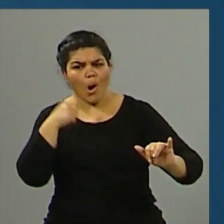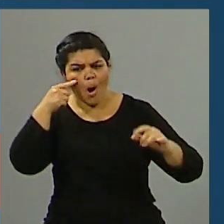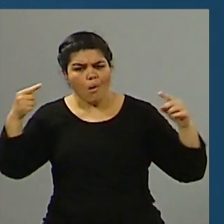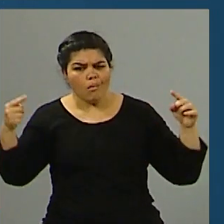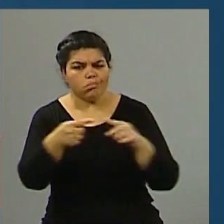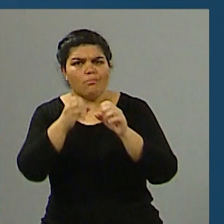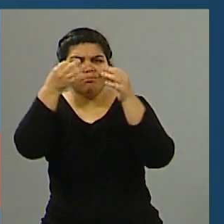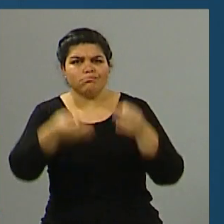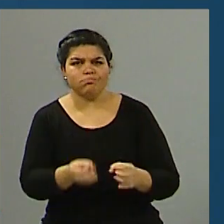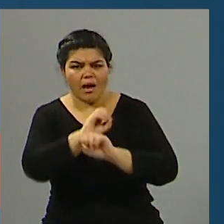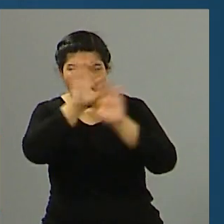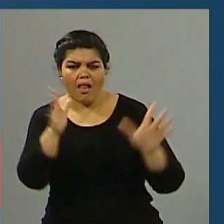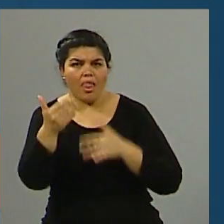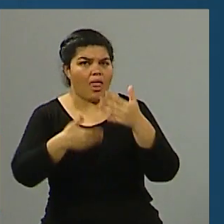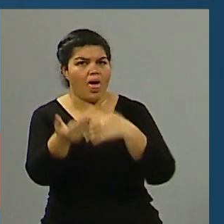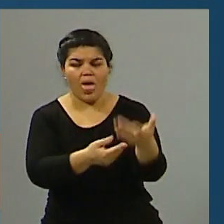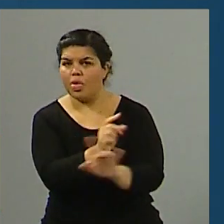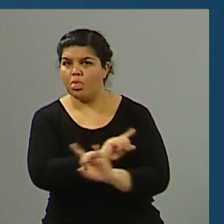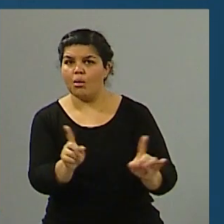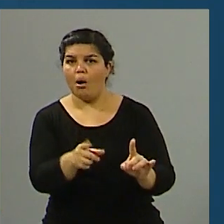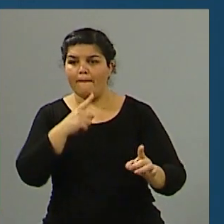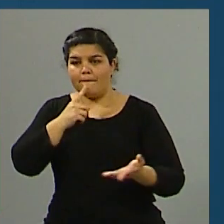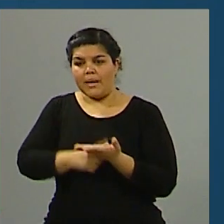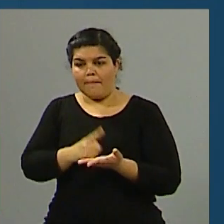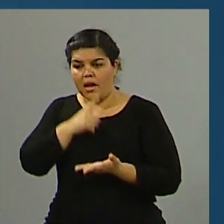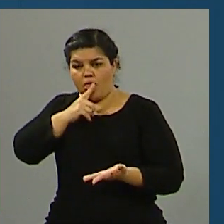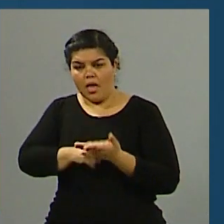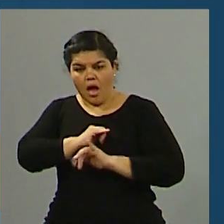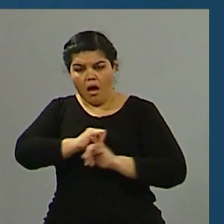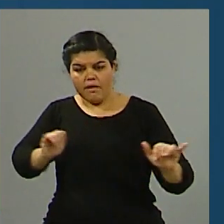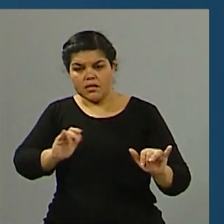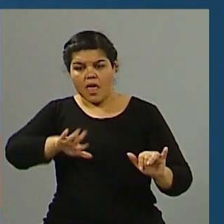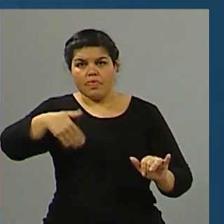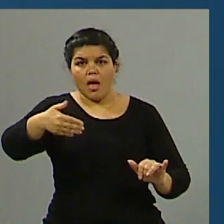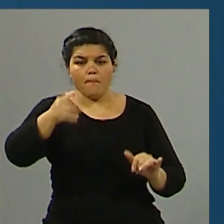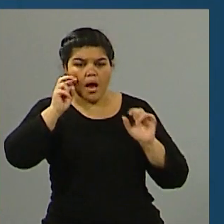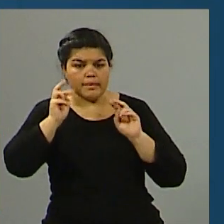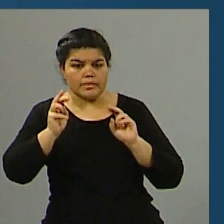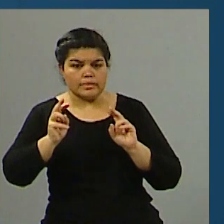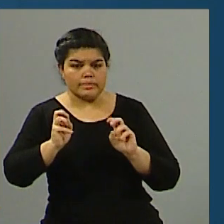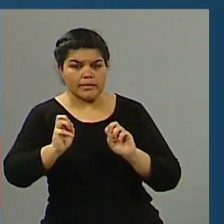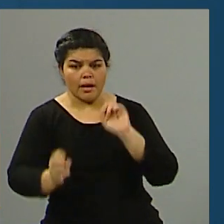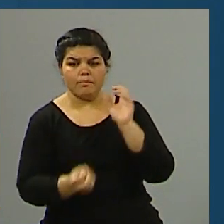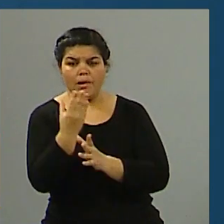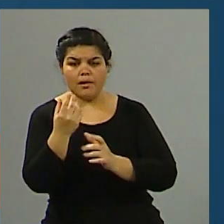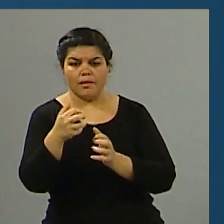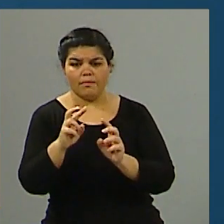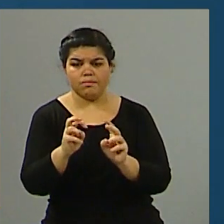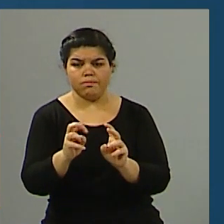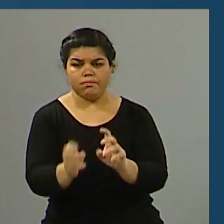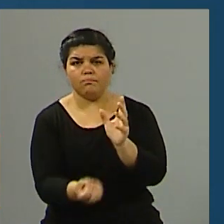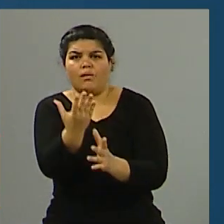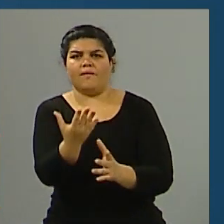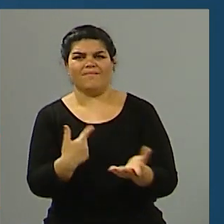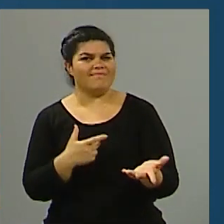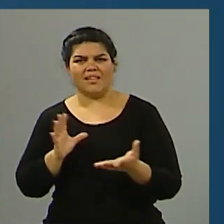poder desarrollarlos primero y después anunciarlo, ¿no es cierto? Pero bueno, sobre todo este camino, los que nos crean es un problema a